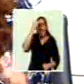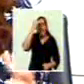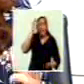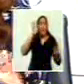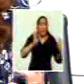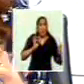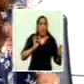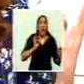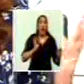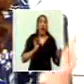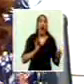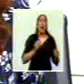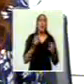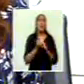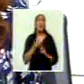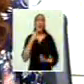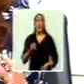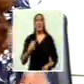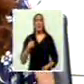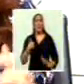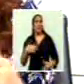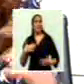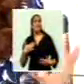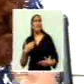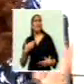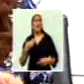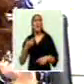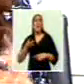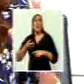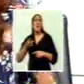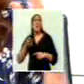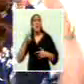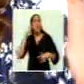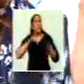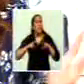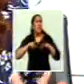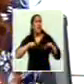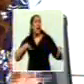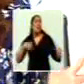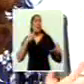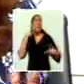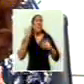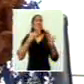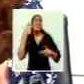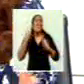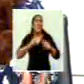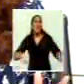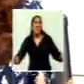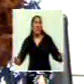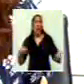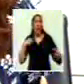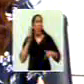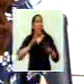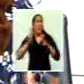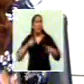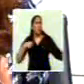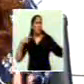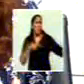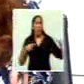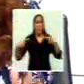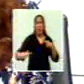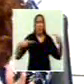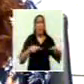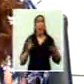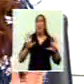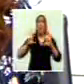dicen que sos confrontativa, o que no sé qué de la grieta, o que no sé qué de otra cosa, qué grieta, ni qué confrontación. El